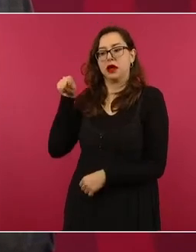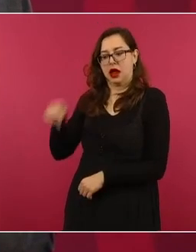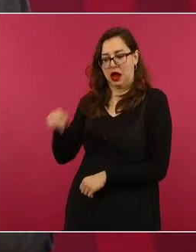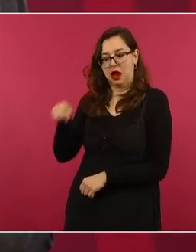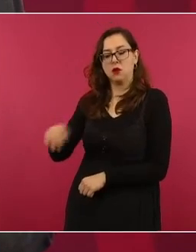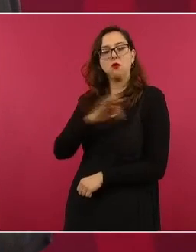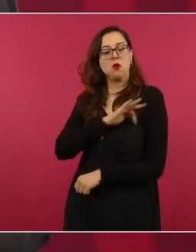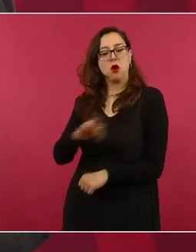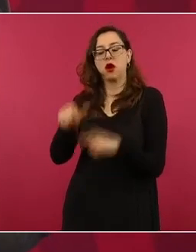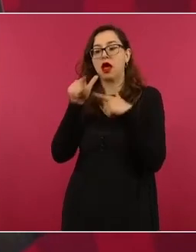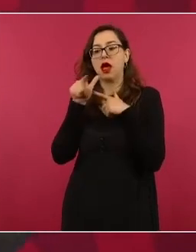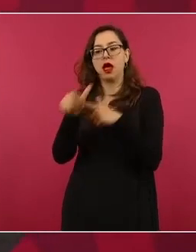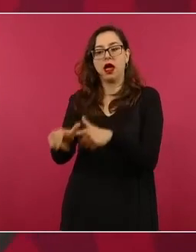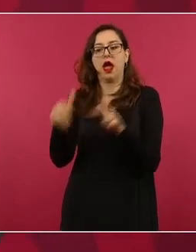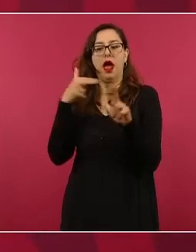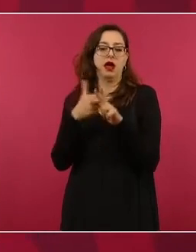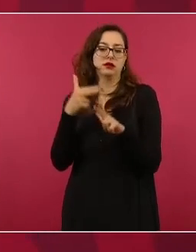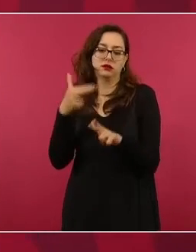que